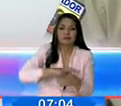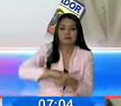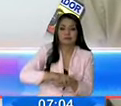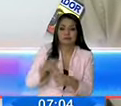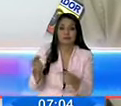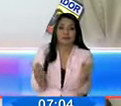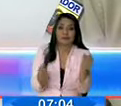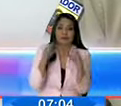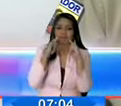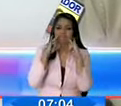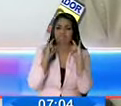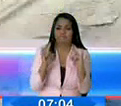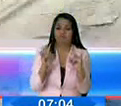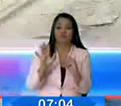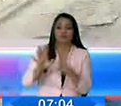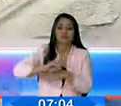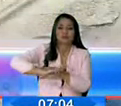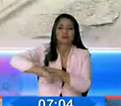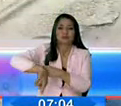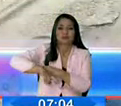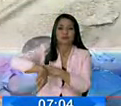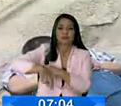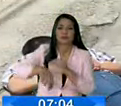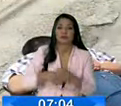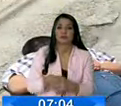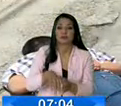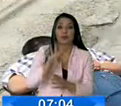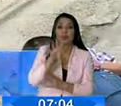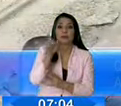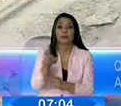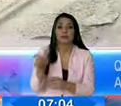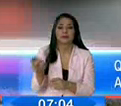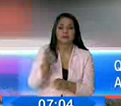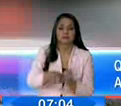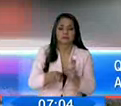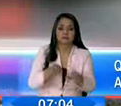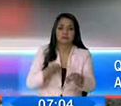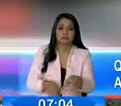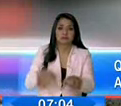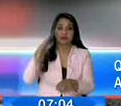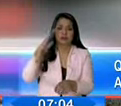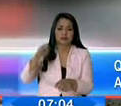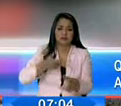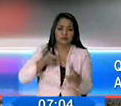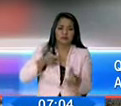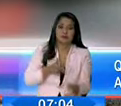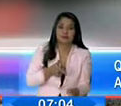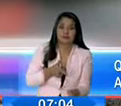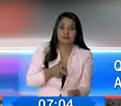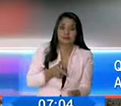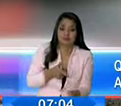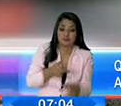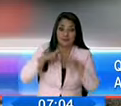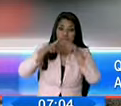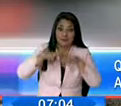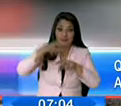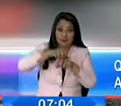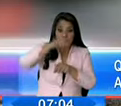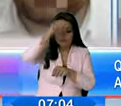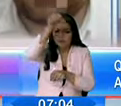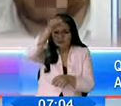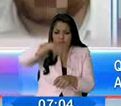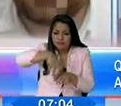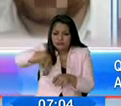gama, sus accesorios. A bordo iban 4 sujetos, todos al piso. Al revisar el vehículo en el balde, una serie de